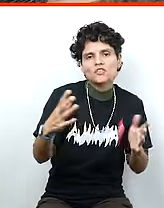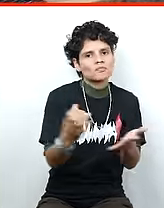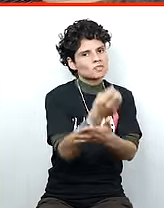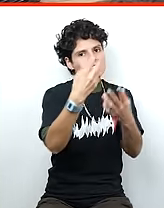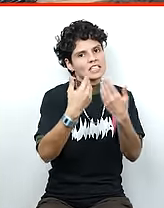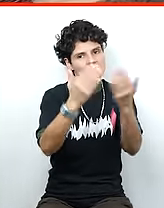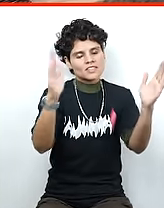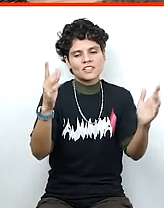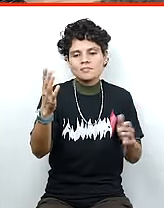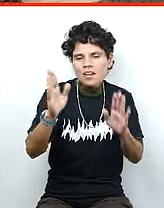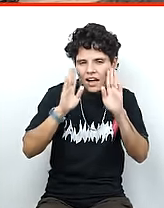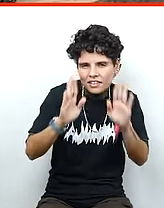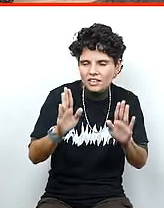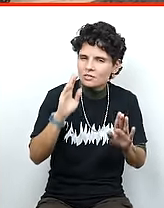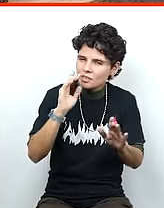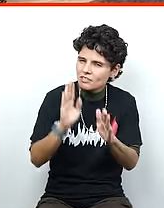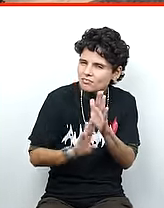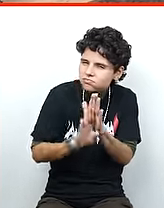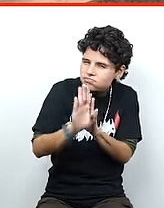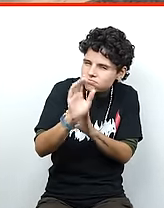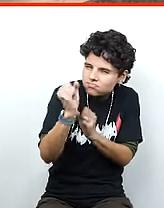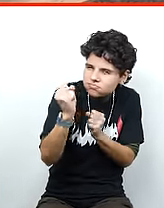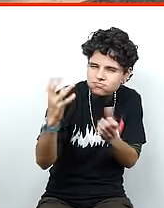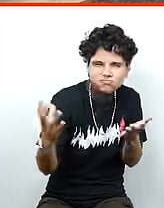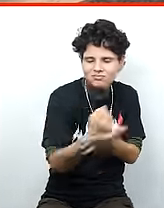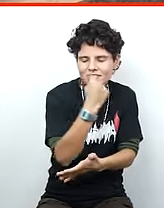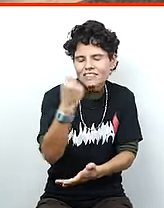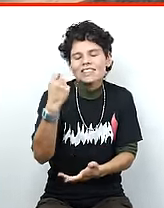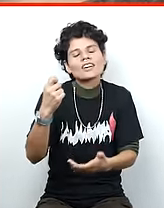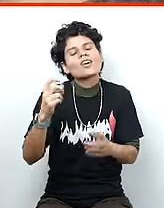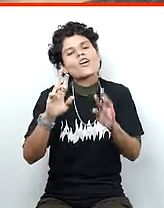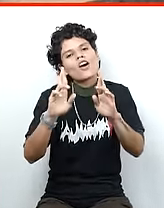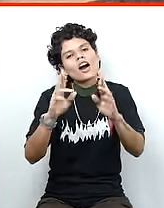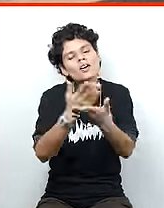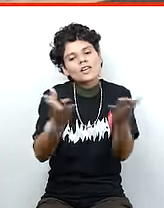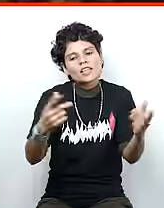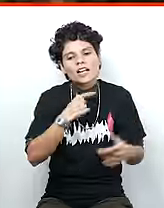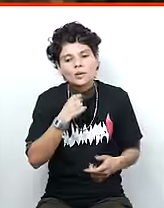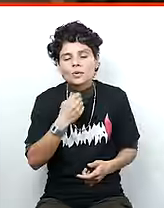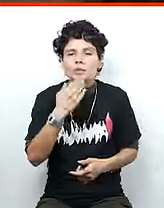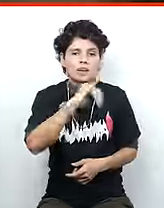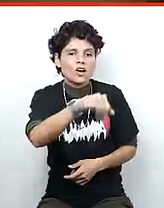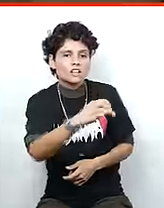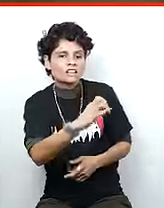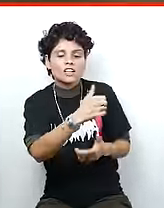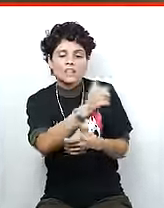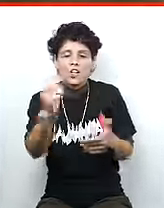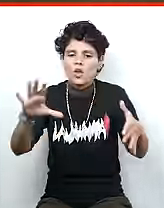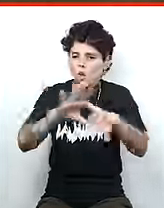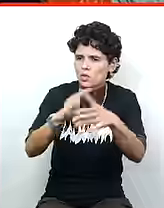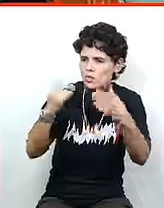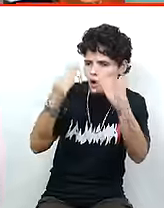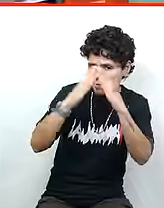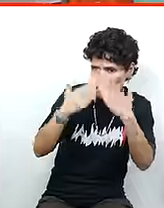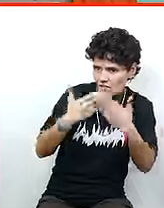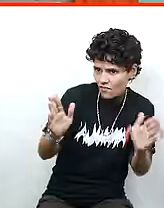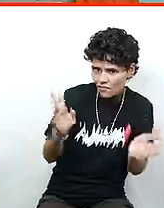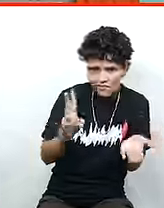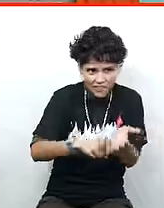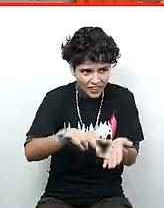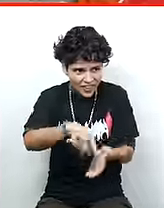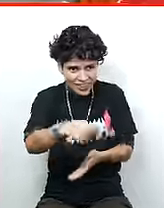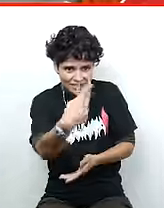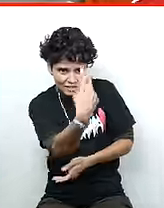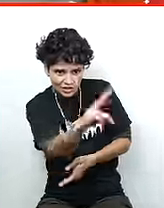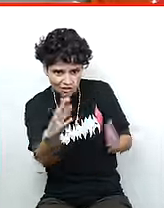Estén pendientes que vamos a romper y espero les guste. Gracias a la gente de la junta, al compa JC también por abrirme las puertas. Esta es tu casa, ¿verdad? Esta